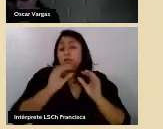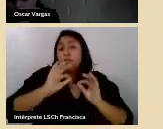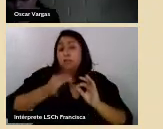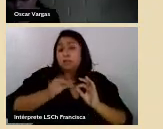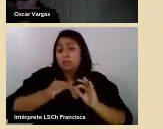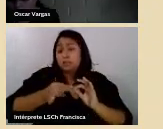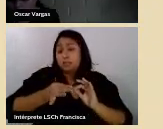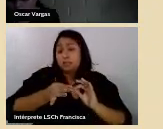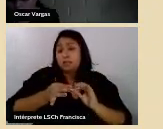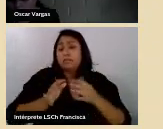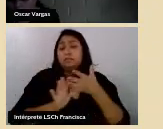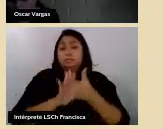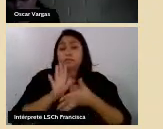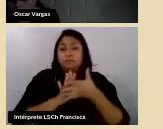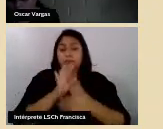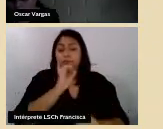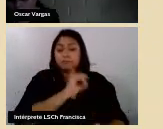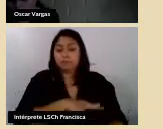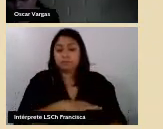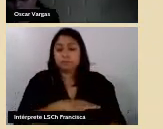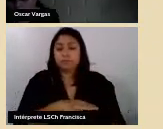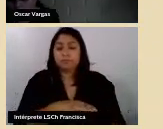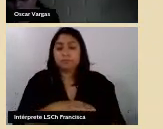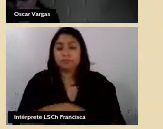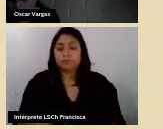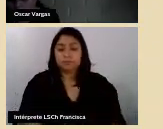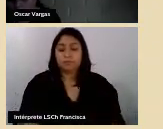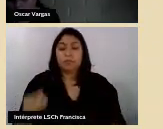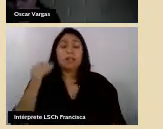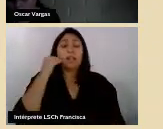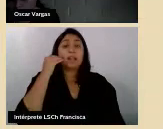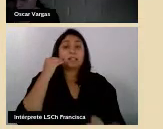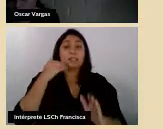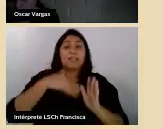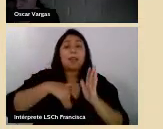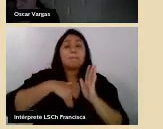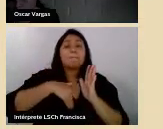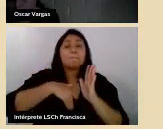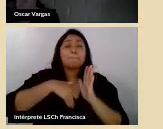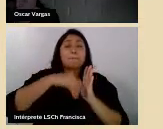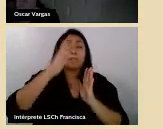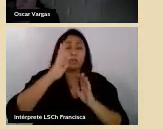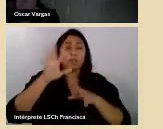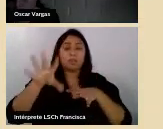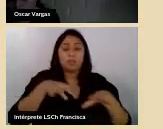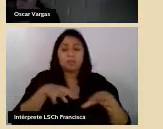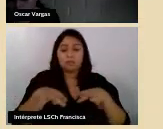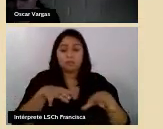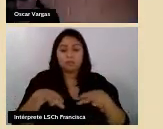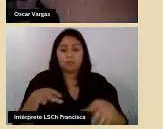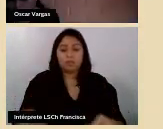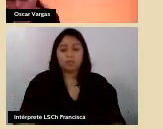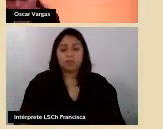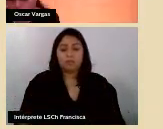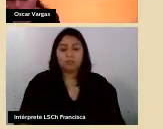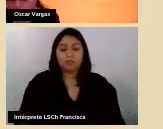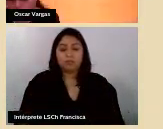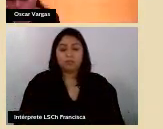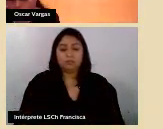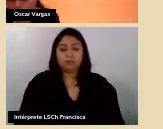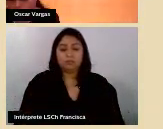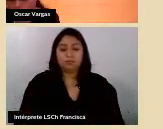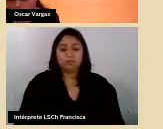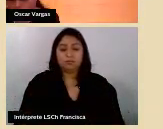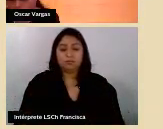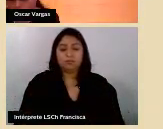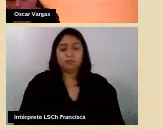de señas chilena para casi la mayoría de las actividades. Y entonces, sí, claro,